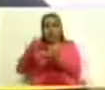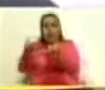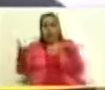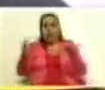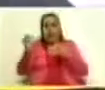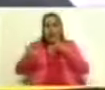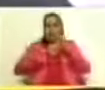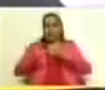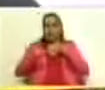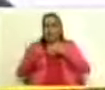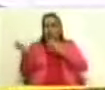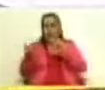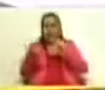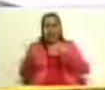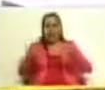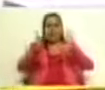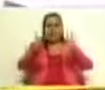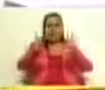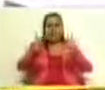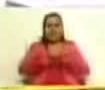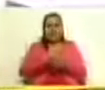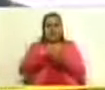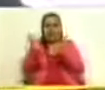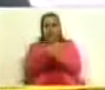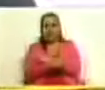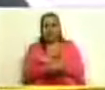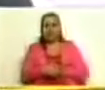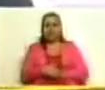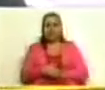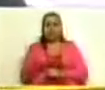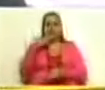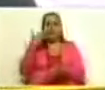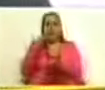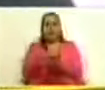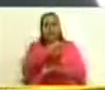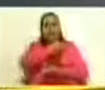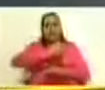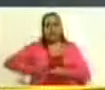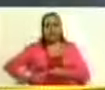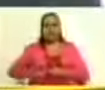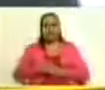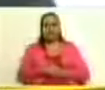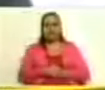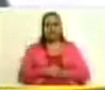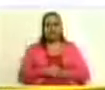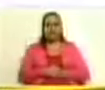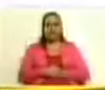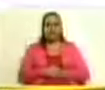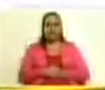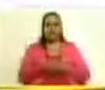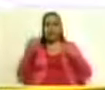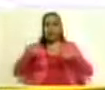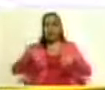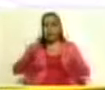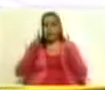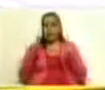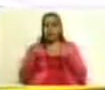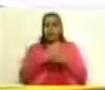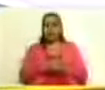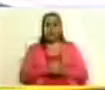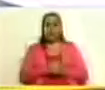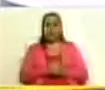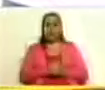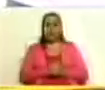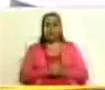emocionante debate por las 7 transformaciones. Agradecerle, presidente, la oportunidad